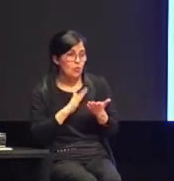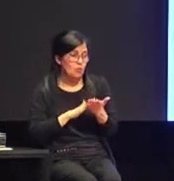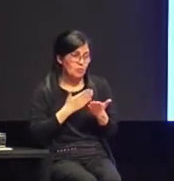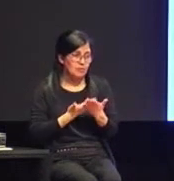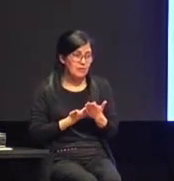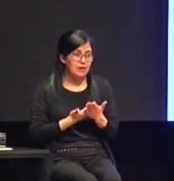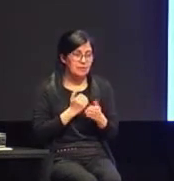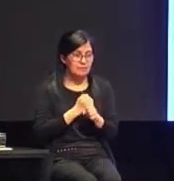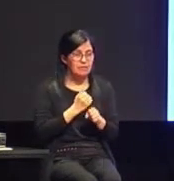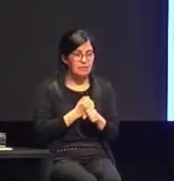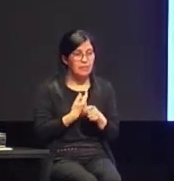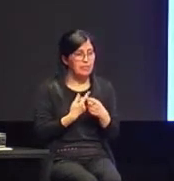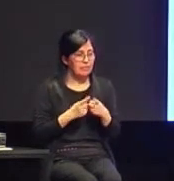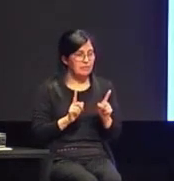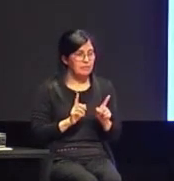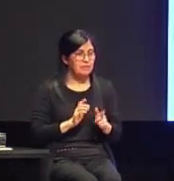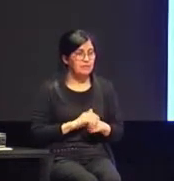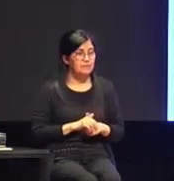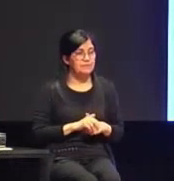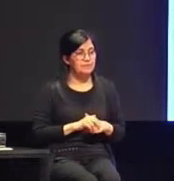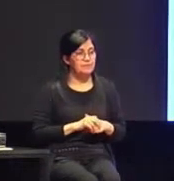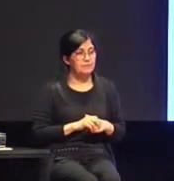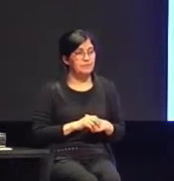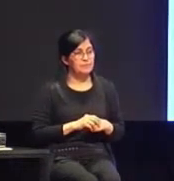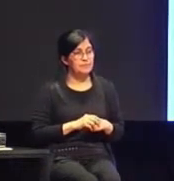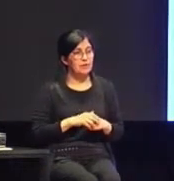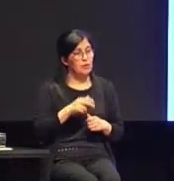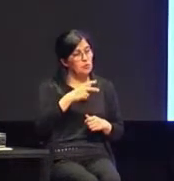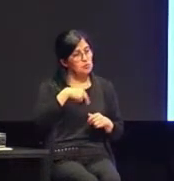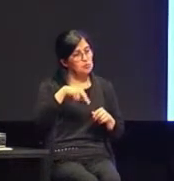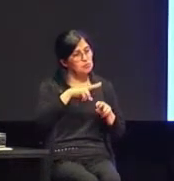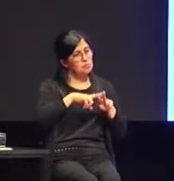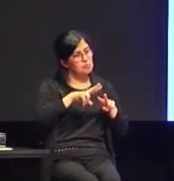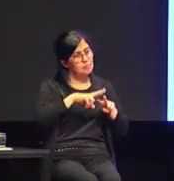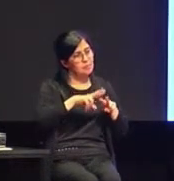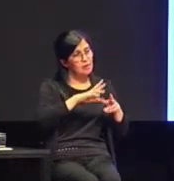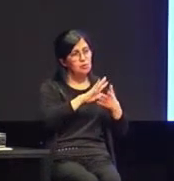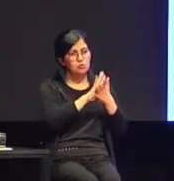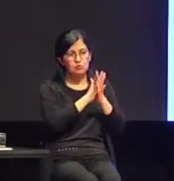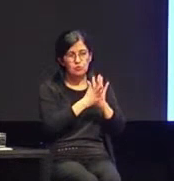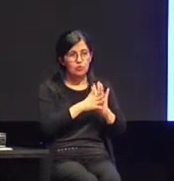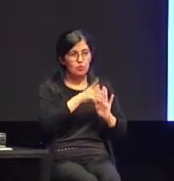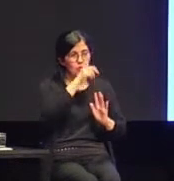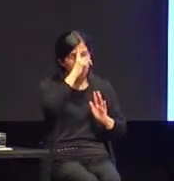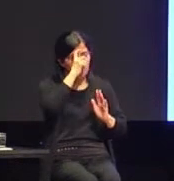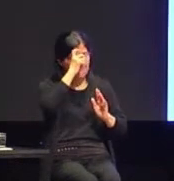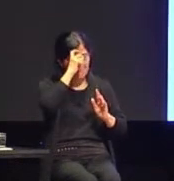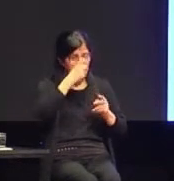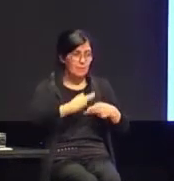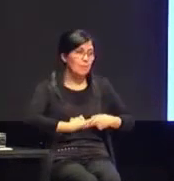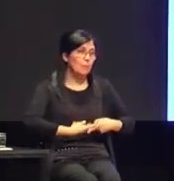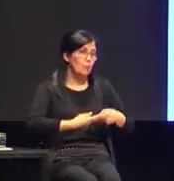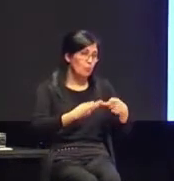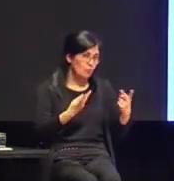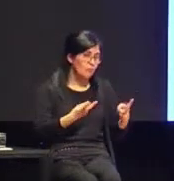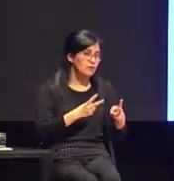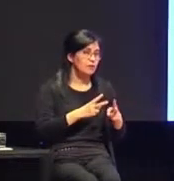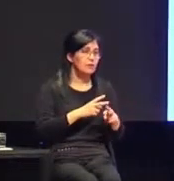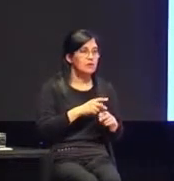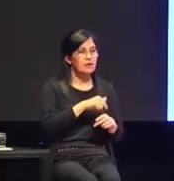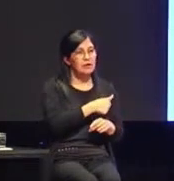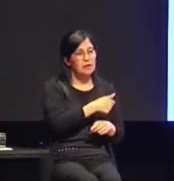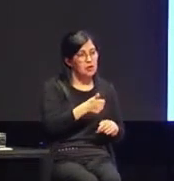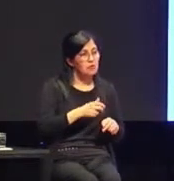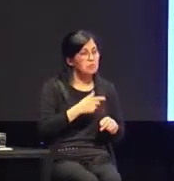diferentes. Entonces vamos a hacer y preparamos a todos los hospitales públicos que